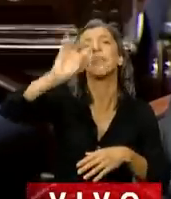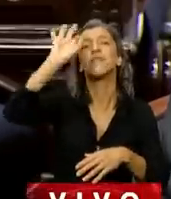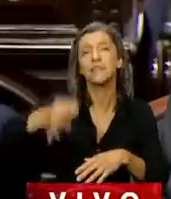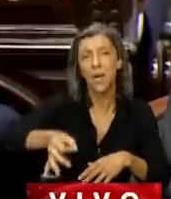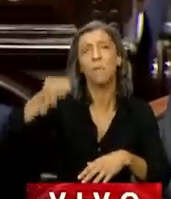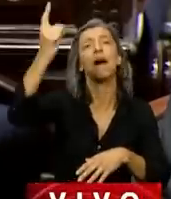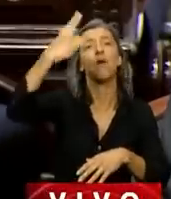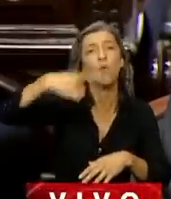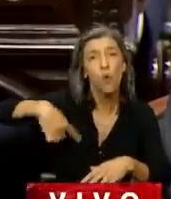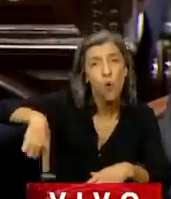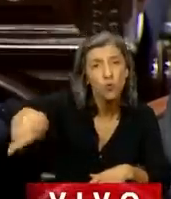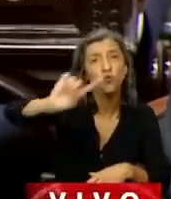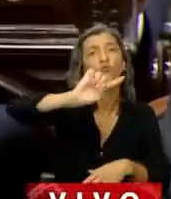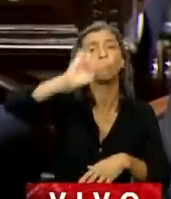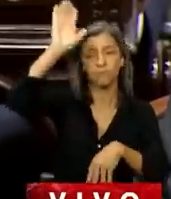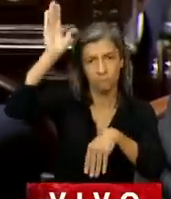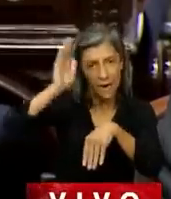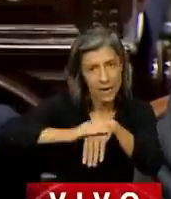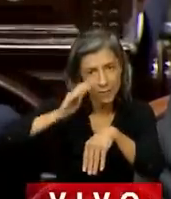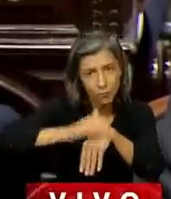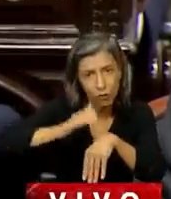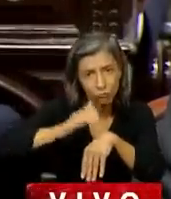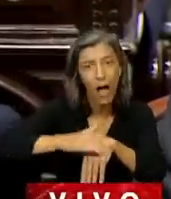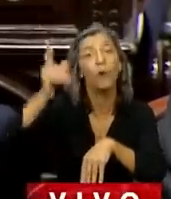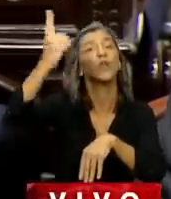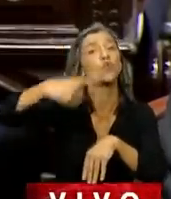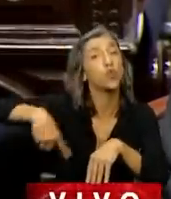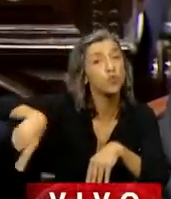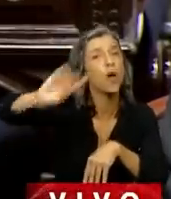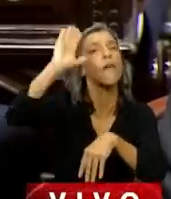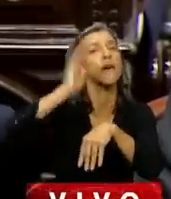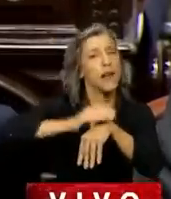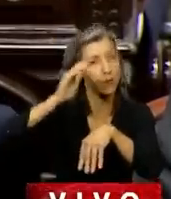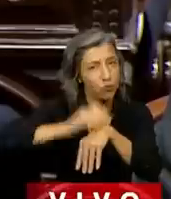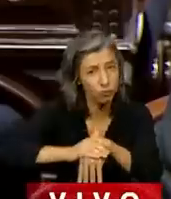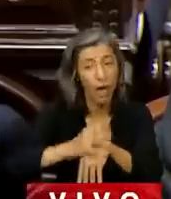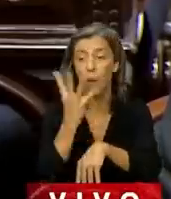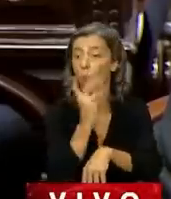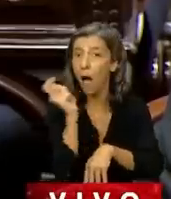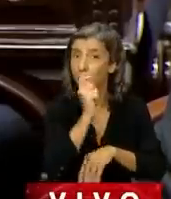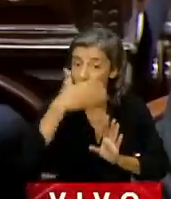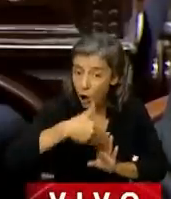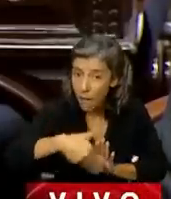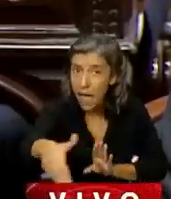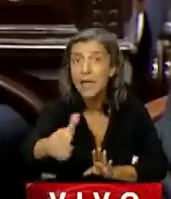sepan que nos van a tener en estos 4 meses, bajo la nueva presidencia que